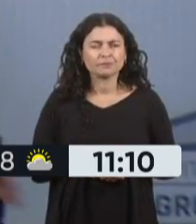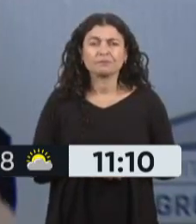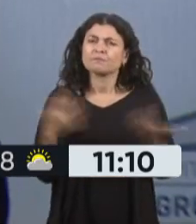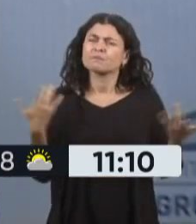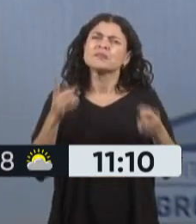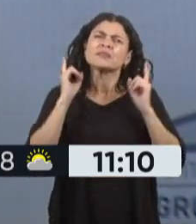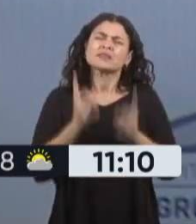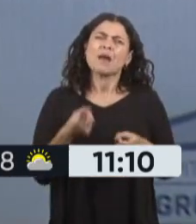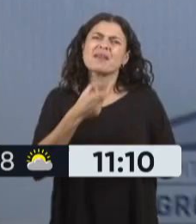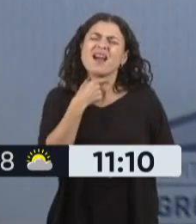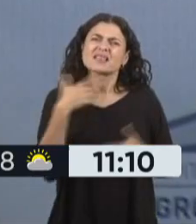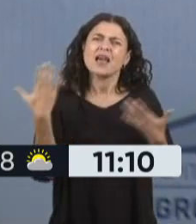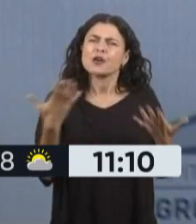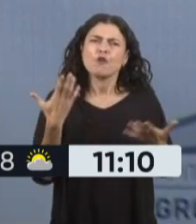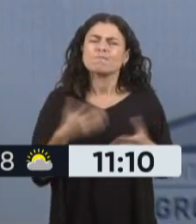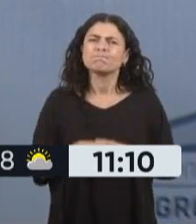También quiero